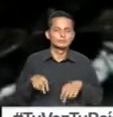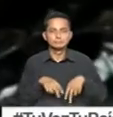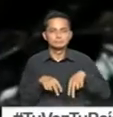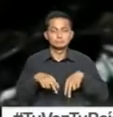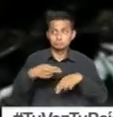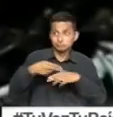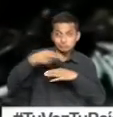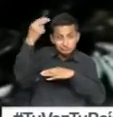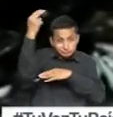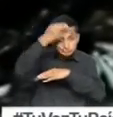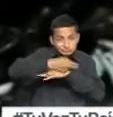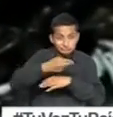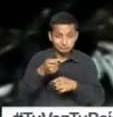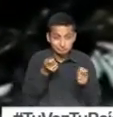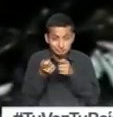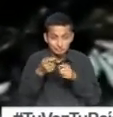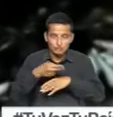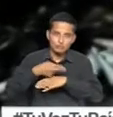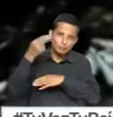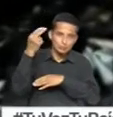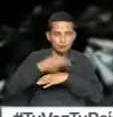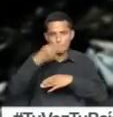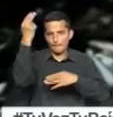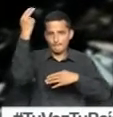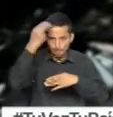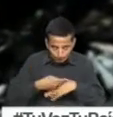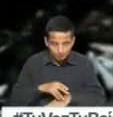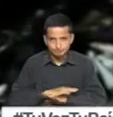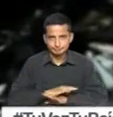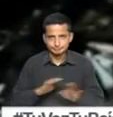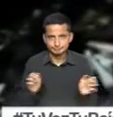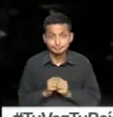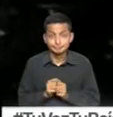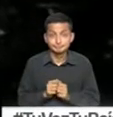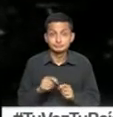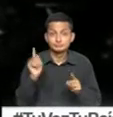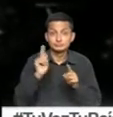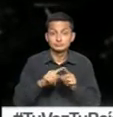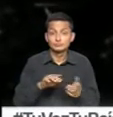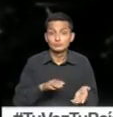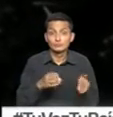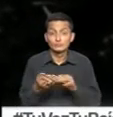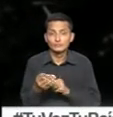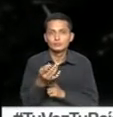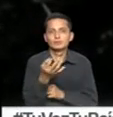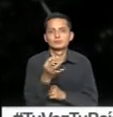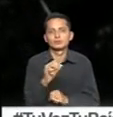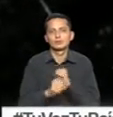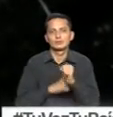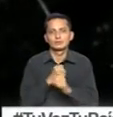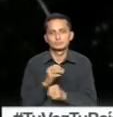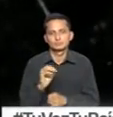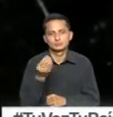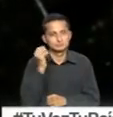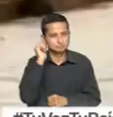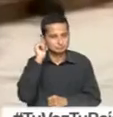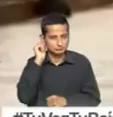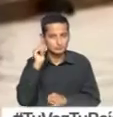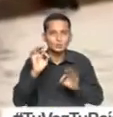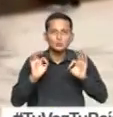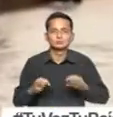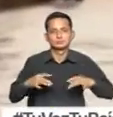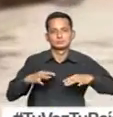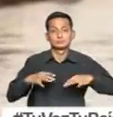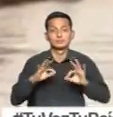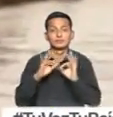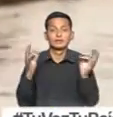golpeó una barra de control de acceso que arrasaba la riada. La sexta víctima mortal es una joven de 19 años que se encontraba de vacaciones